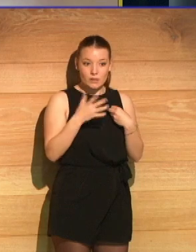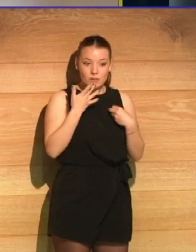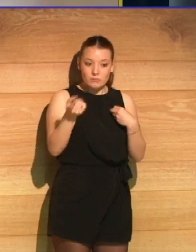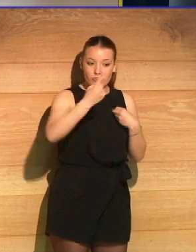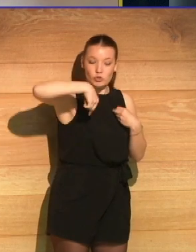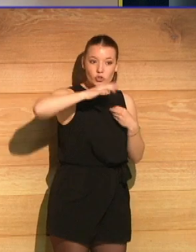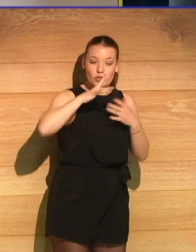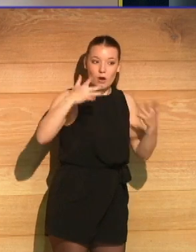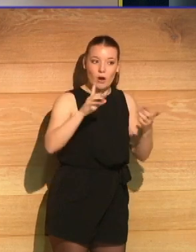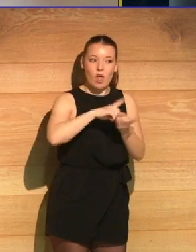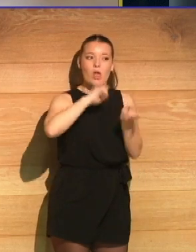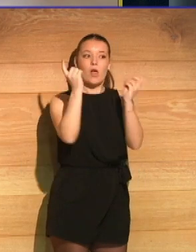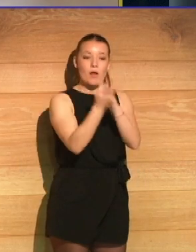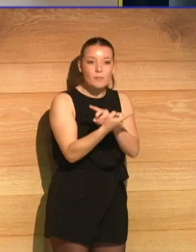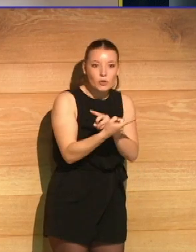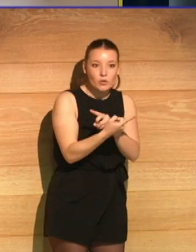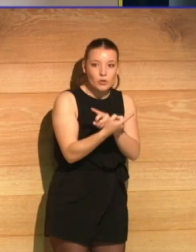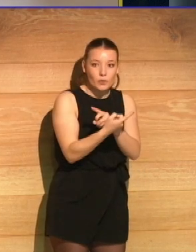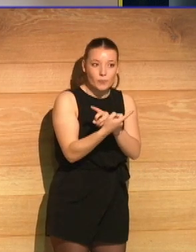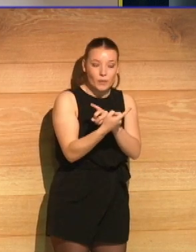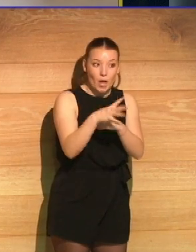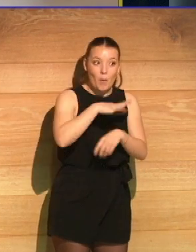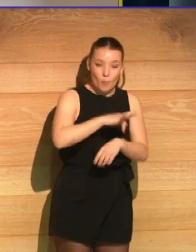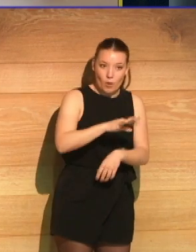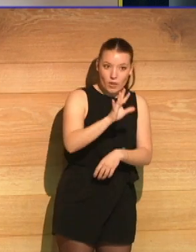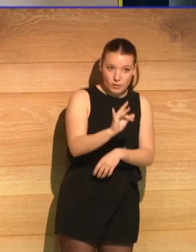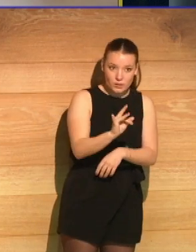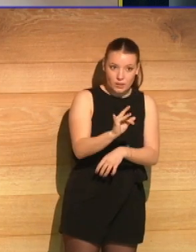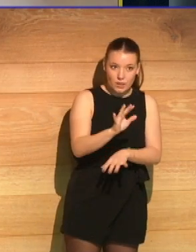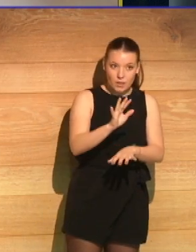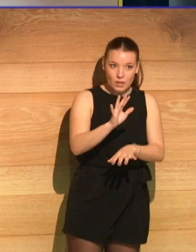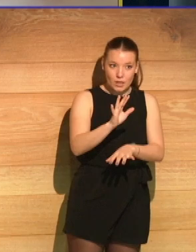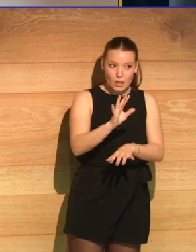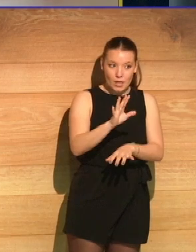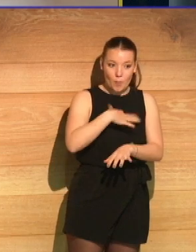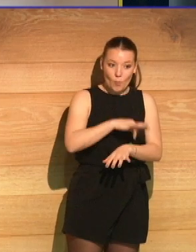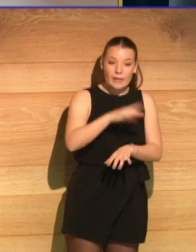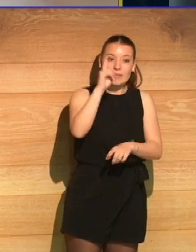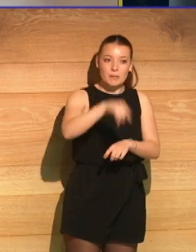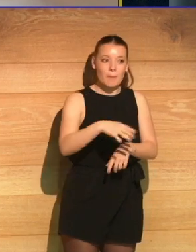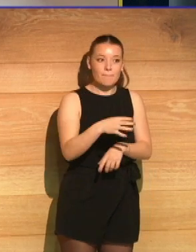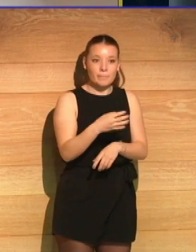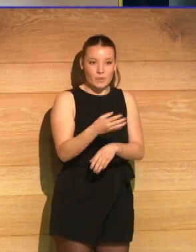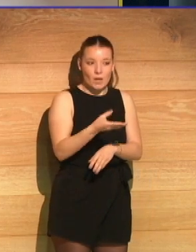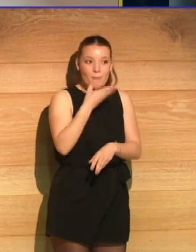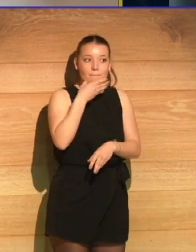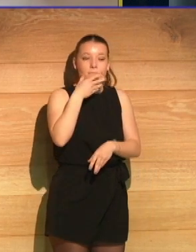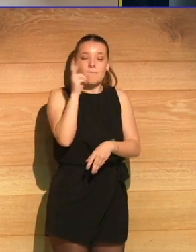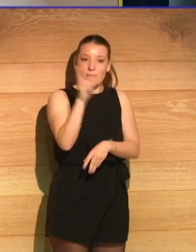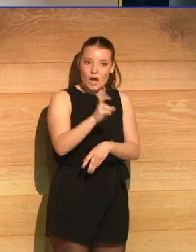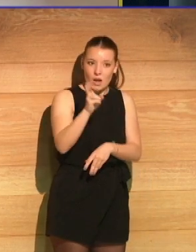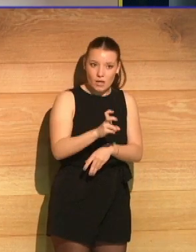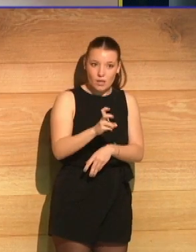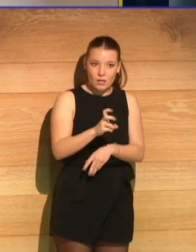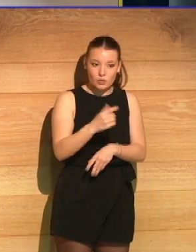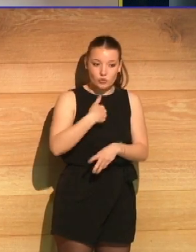hacia imaginar otra forma de vivir, no solamente es posible, sino que es perfectamente factible. Y yo a veces pienso, me gusta decir que